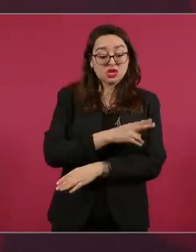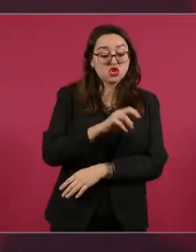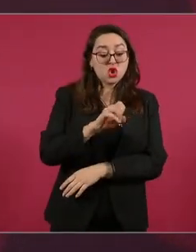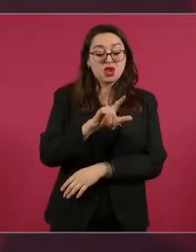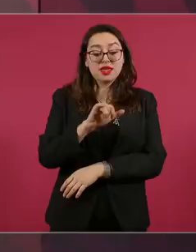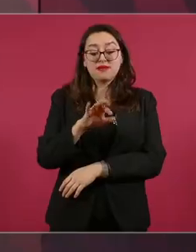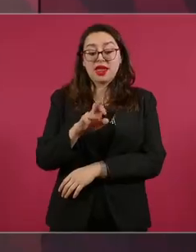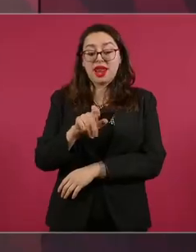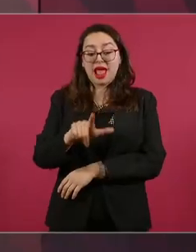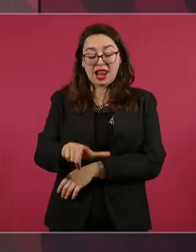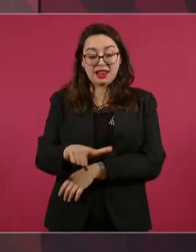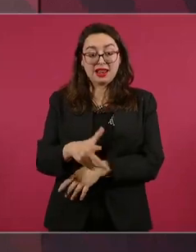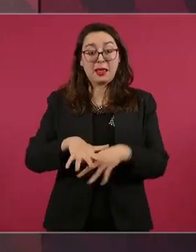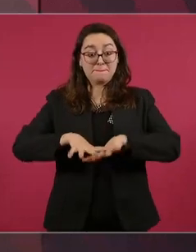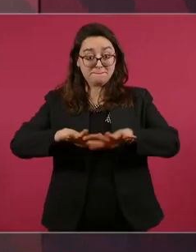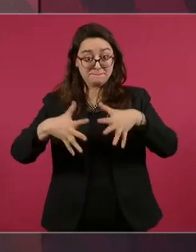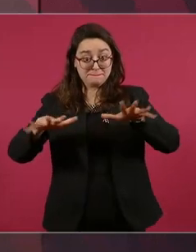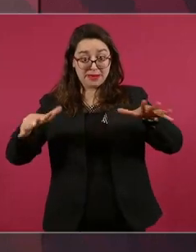públicas se volvieron privadas.